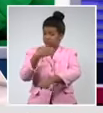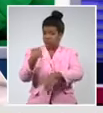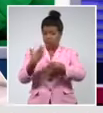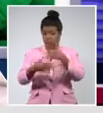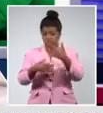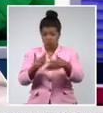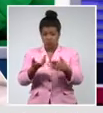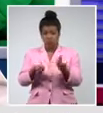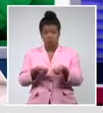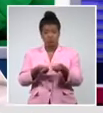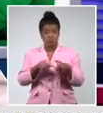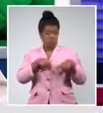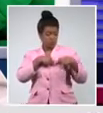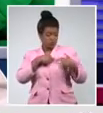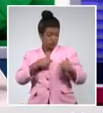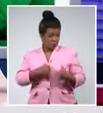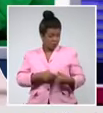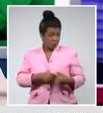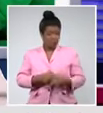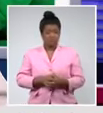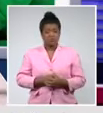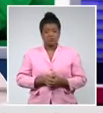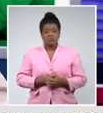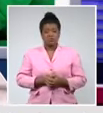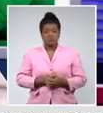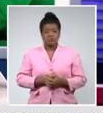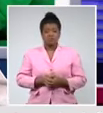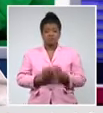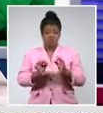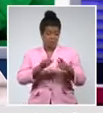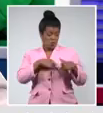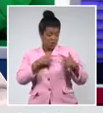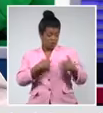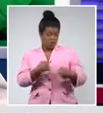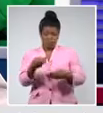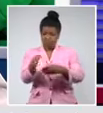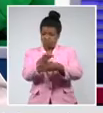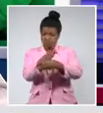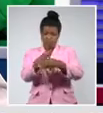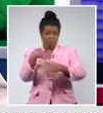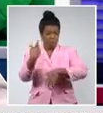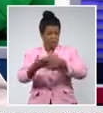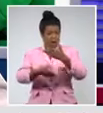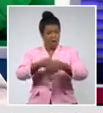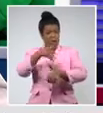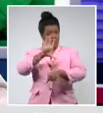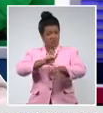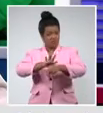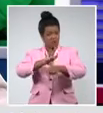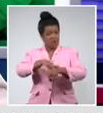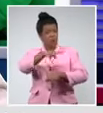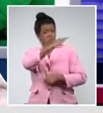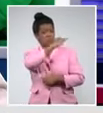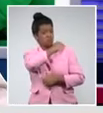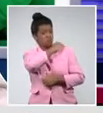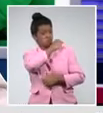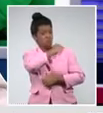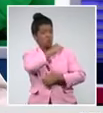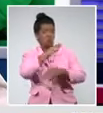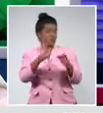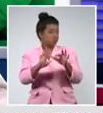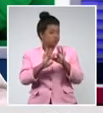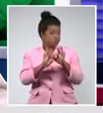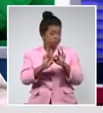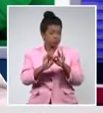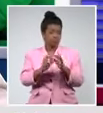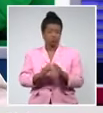insuficiencia cardíaca, una cardiopatía isquémica, una enfermedad pulmonar obstructiva crónica